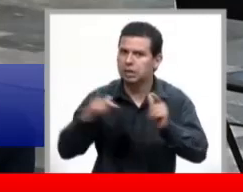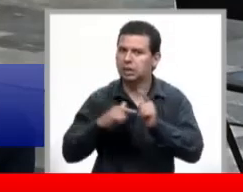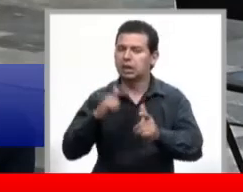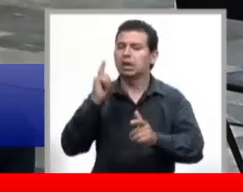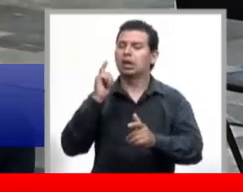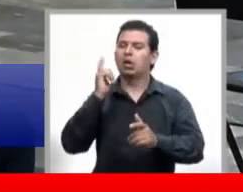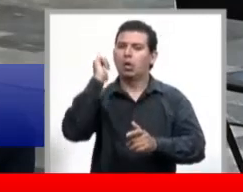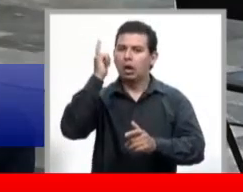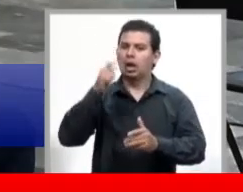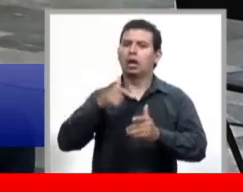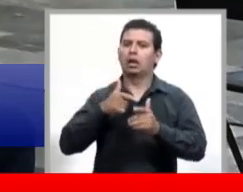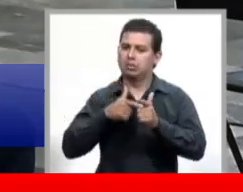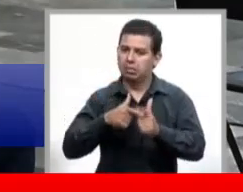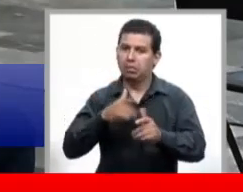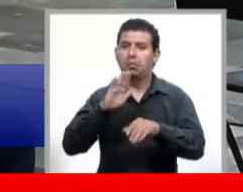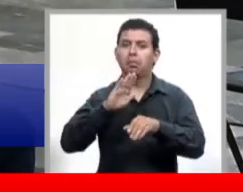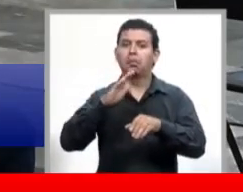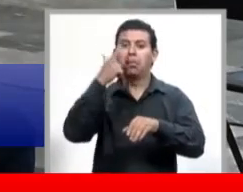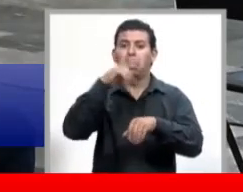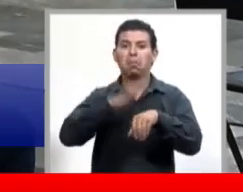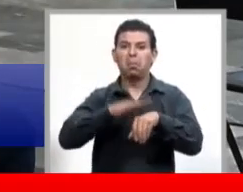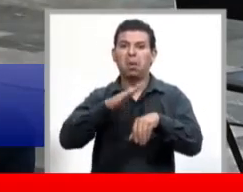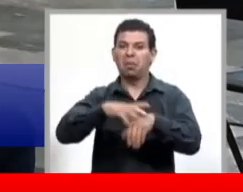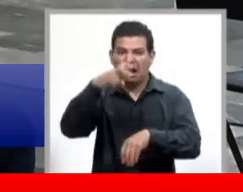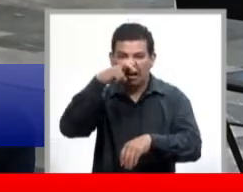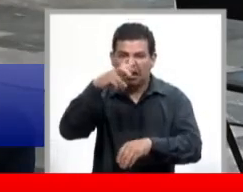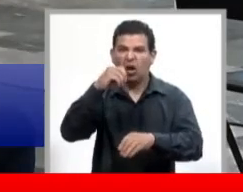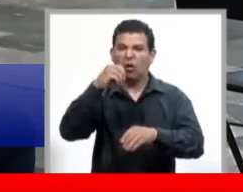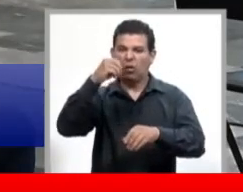tener necesidad de estas